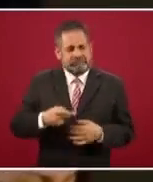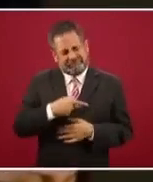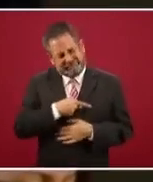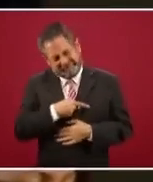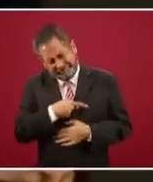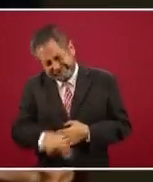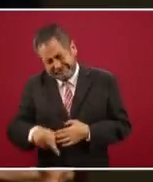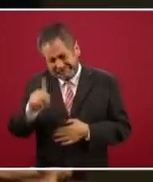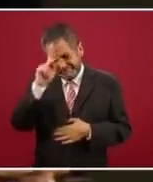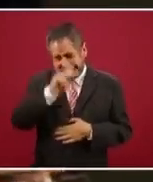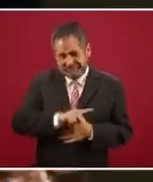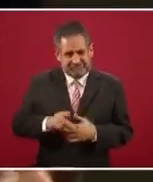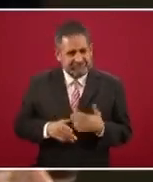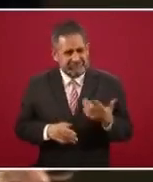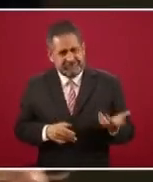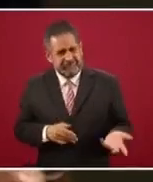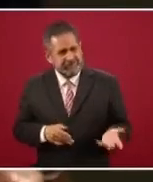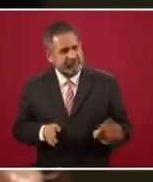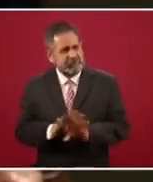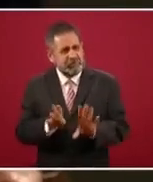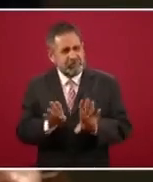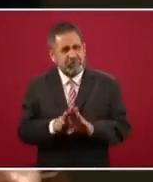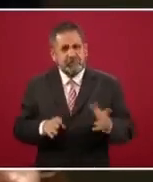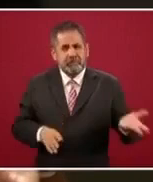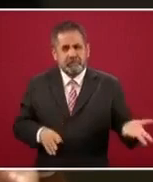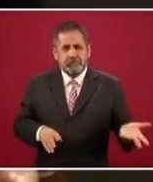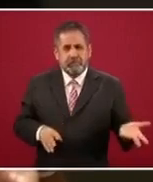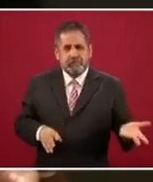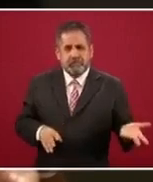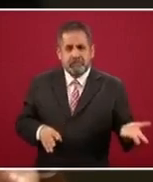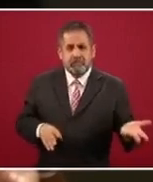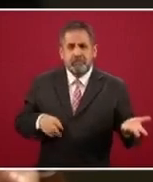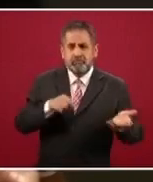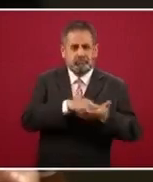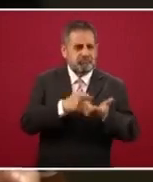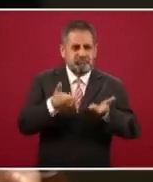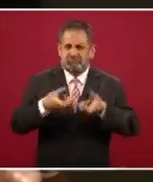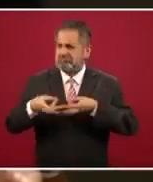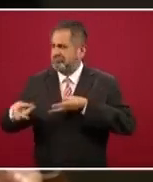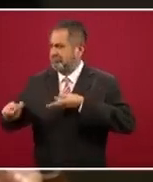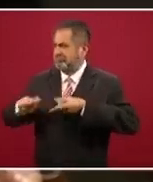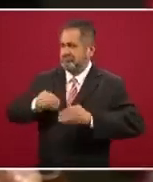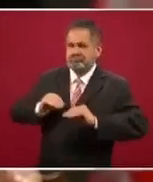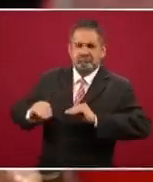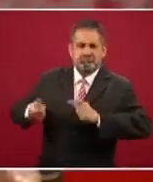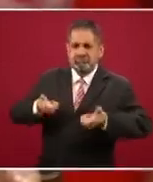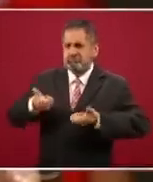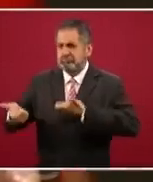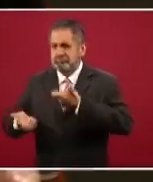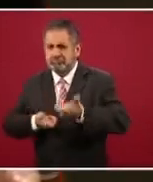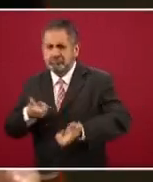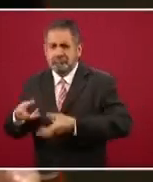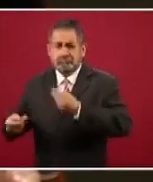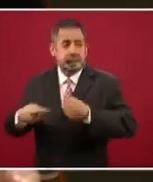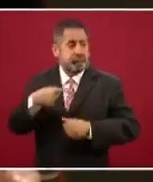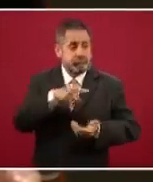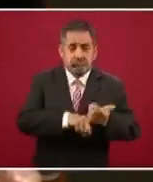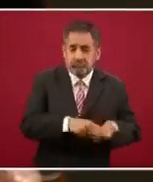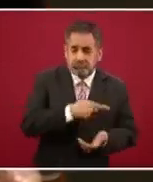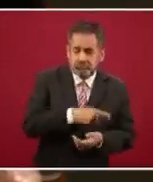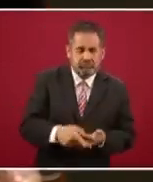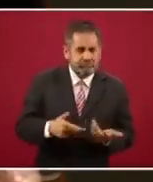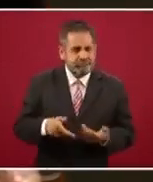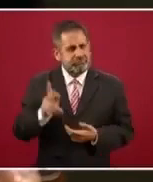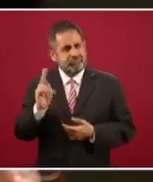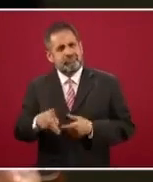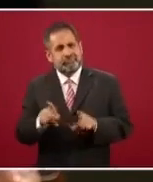Imposible imaginar que se estuviera, como decimos los mexicanos, clavando el dinero, tomatizándolo para llevarlo al bolsillo. De la misma manera